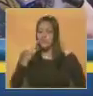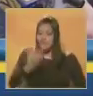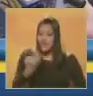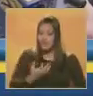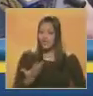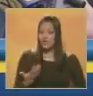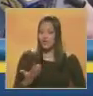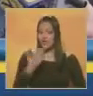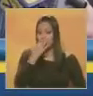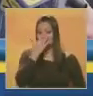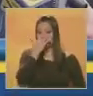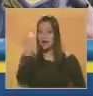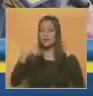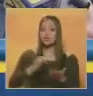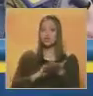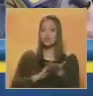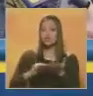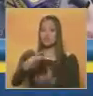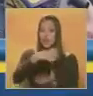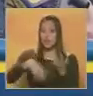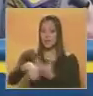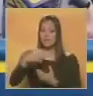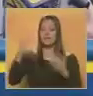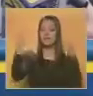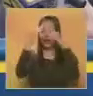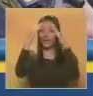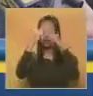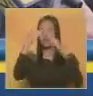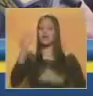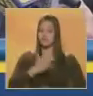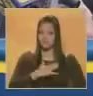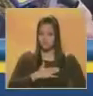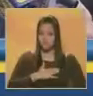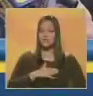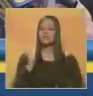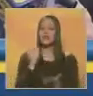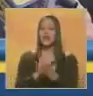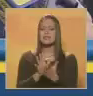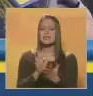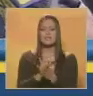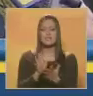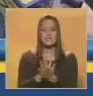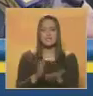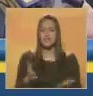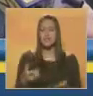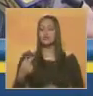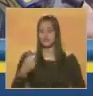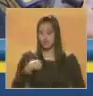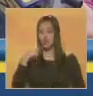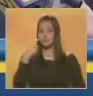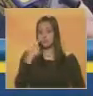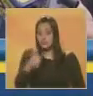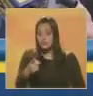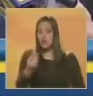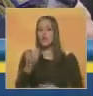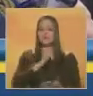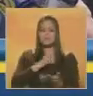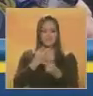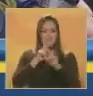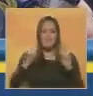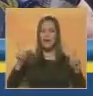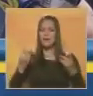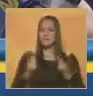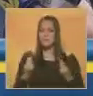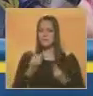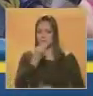reales, que de verdad le solucionen el problema de la vivienda a ellos y a nosotros la tranquilidad, porque nosotros vivimos en sana paz.